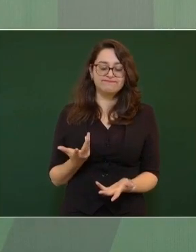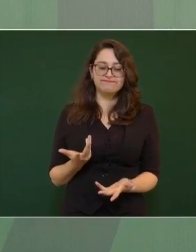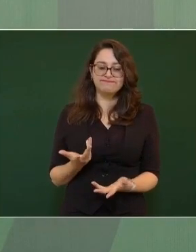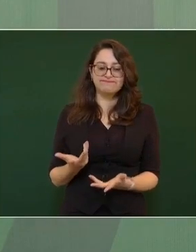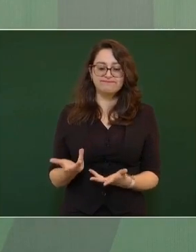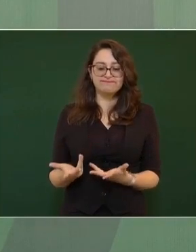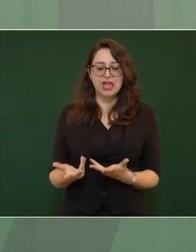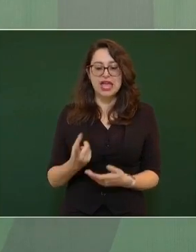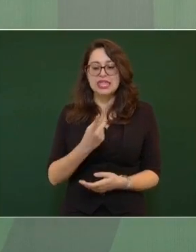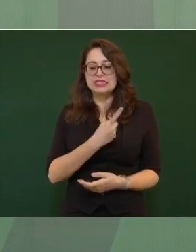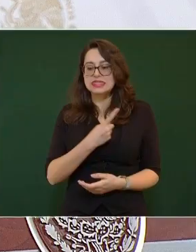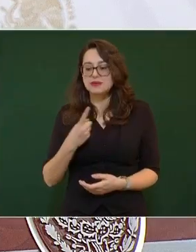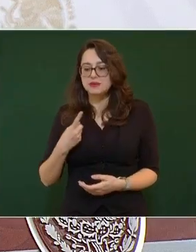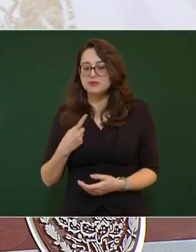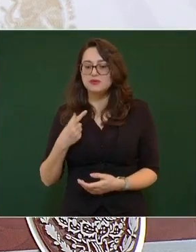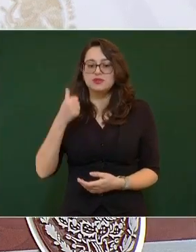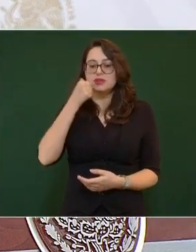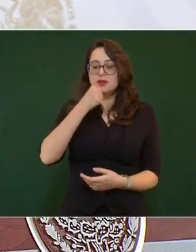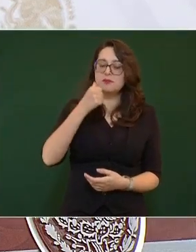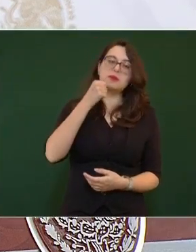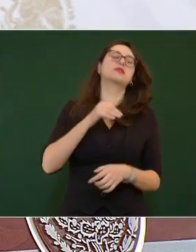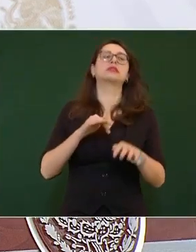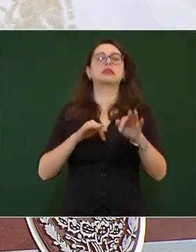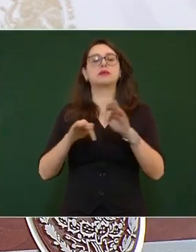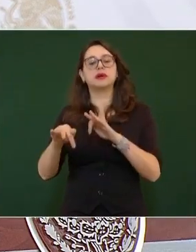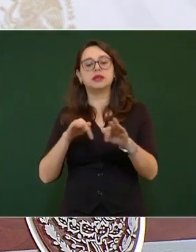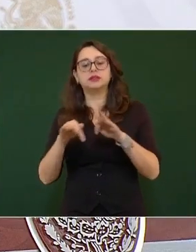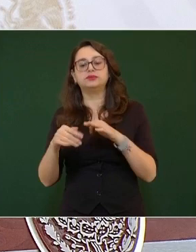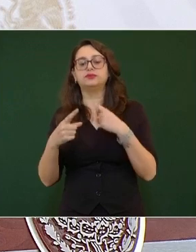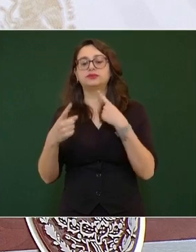el diálogo, los acuerdos,